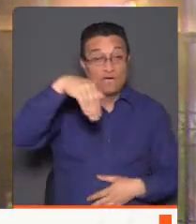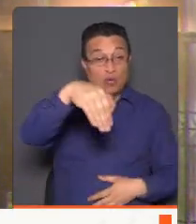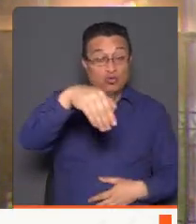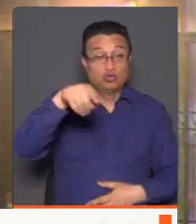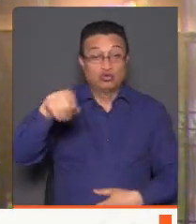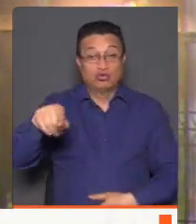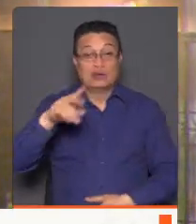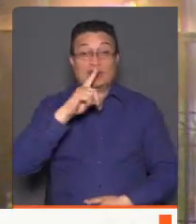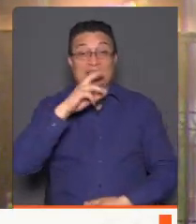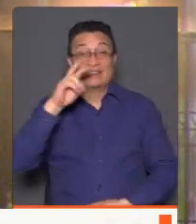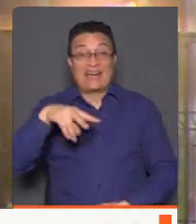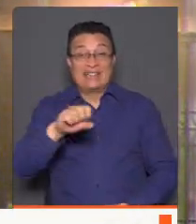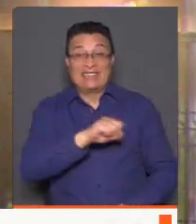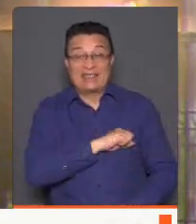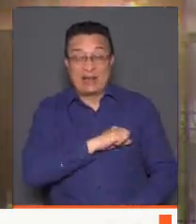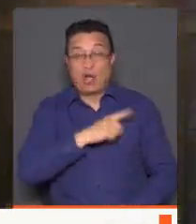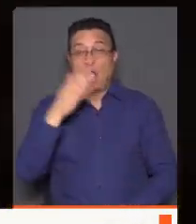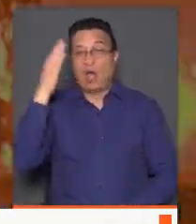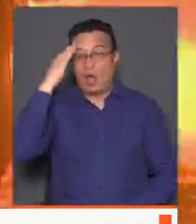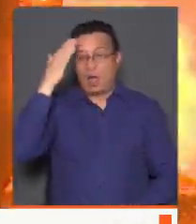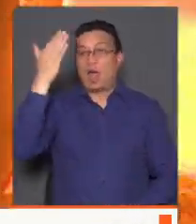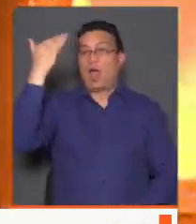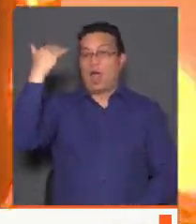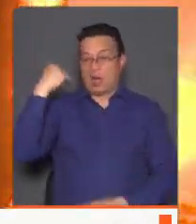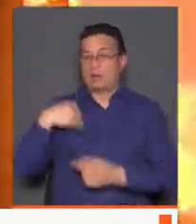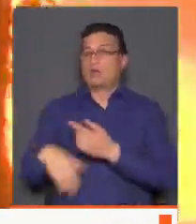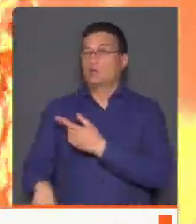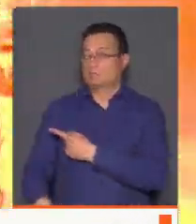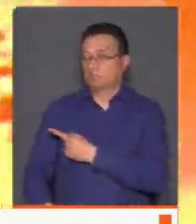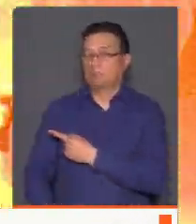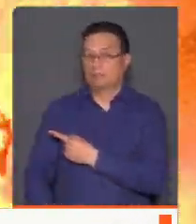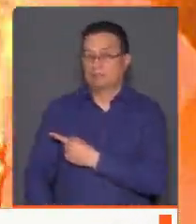hace recordar situaciones como estas.